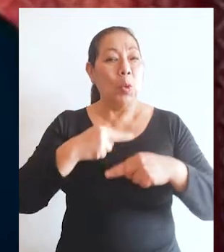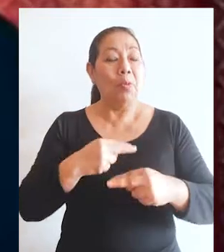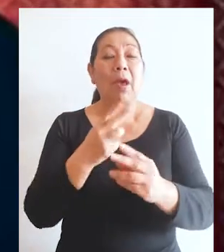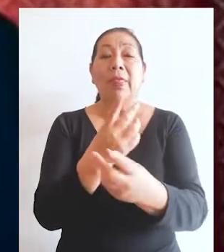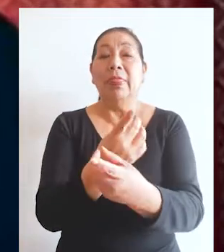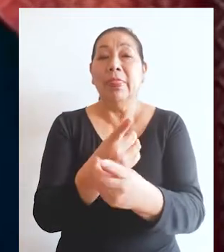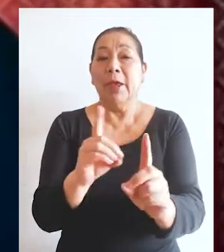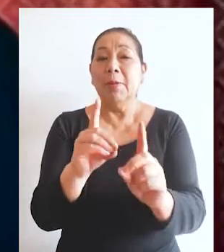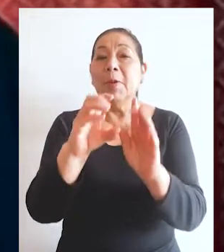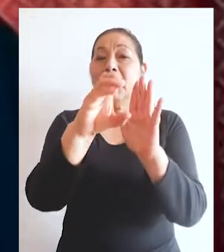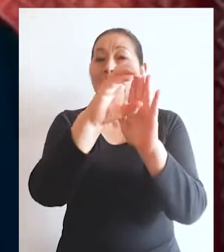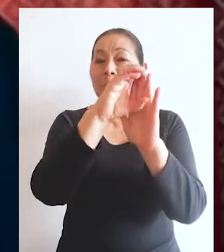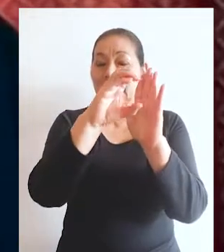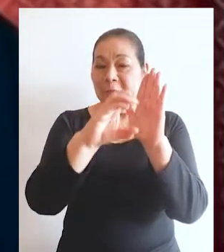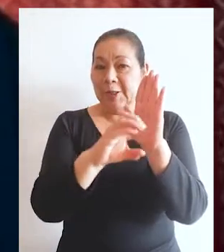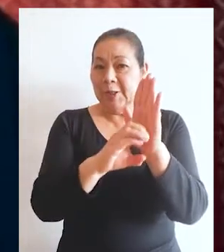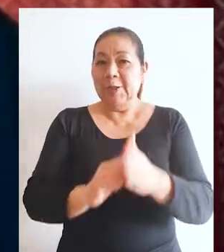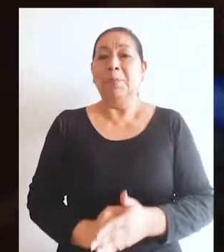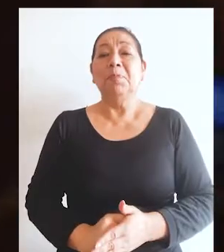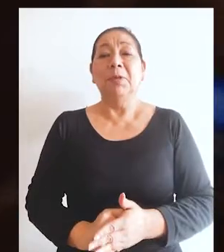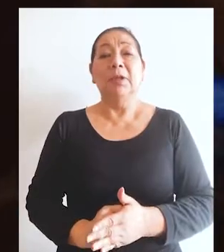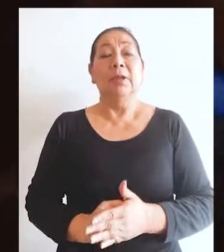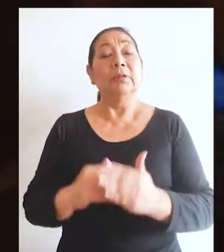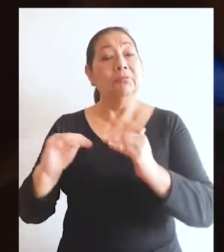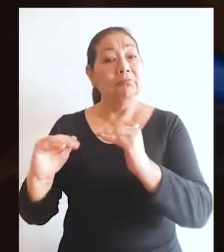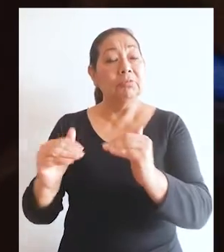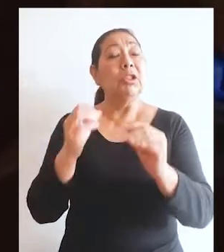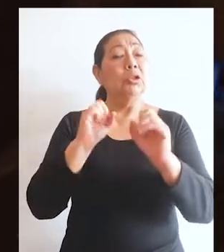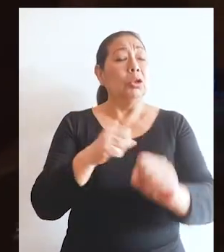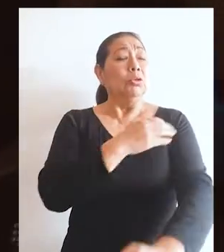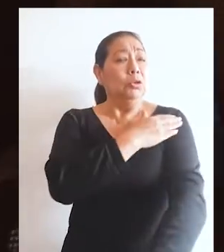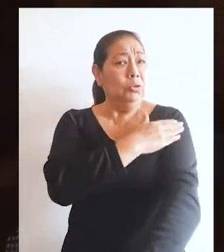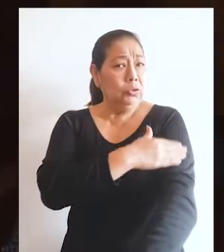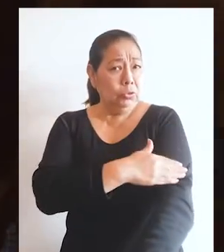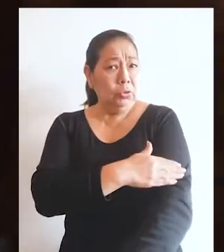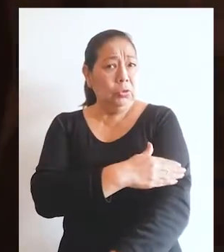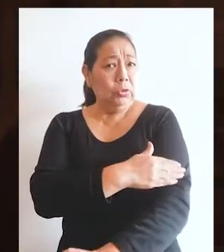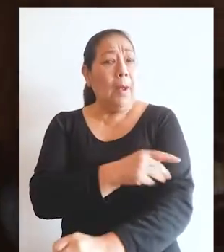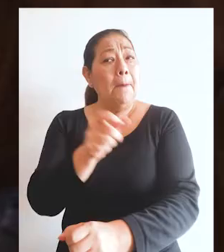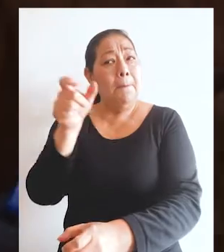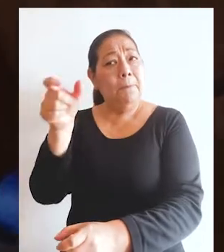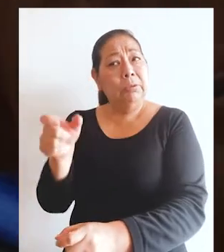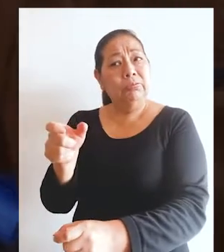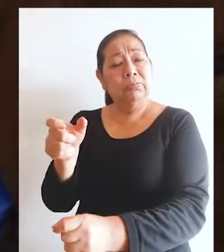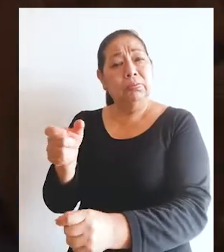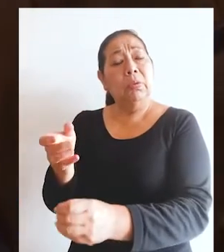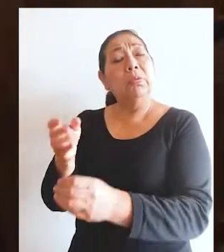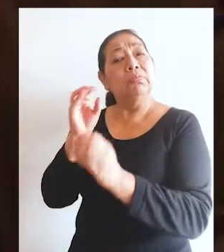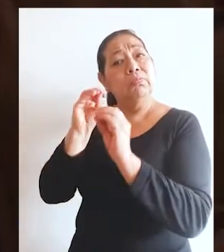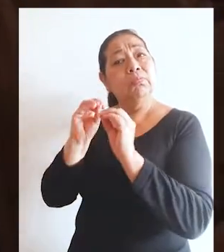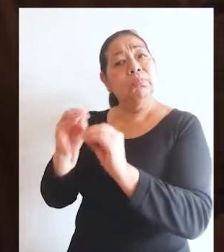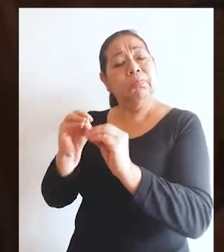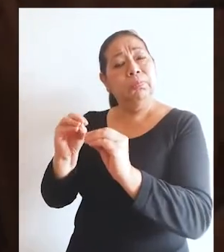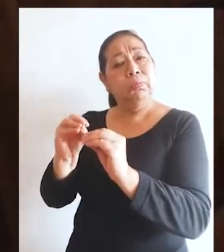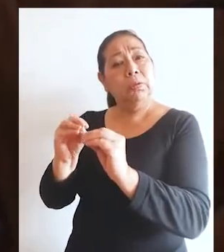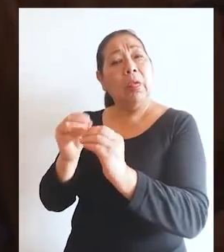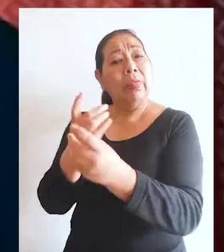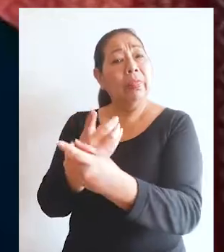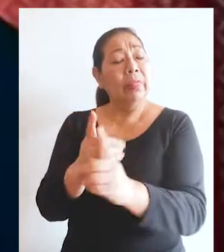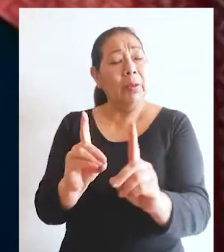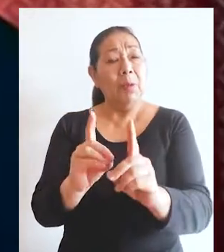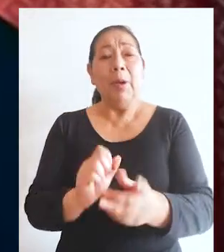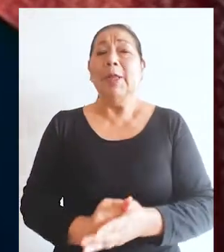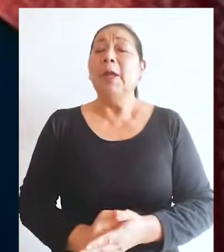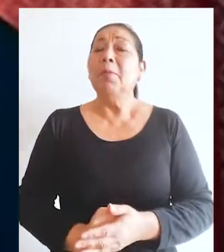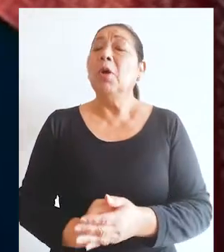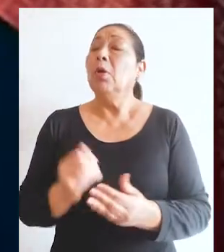y democracia constitucional, en la línea de favorecer la formación de ciudadanos integrales y demócratas,